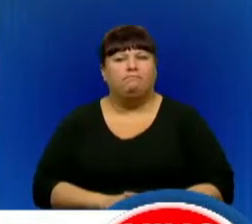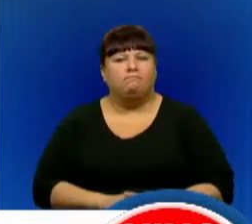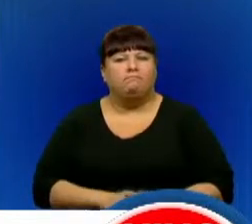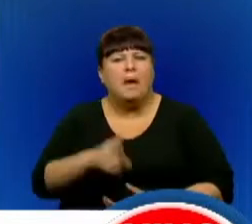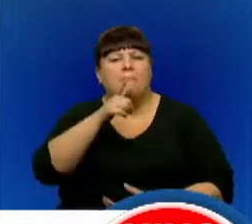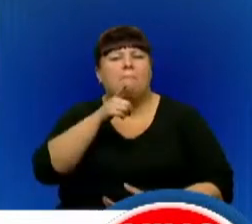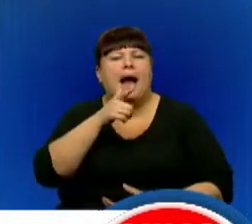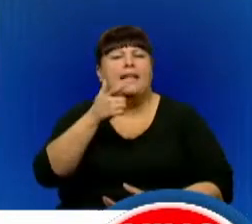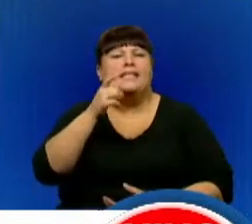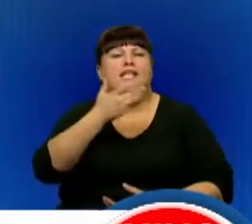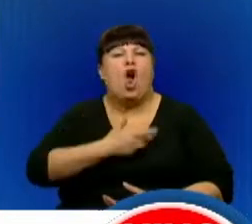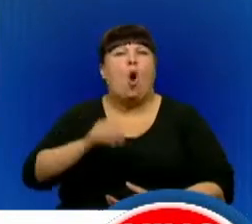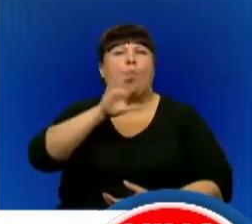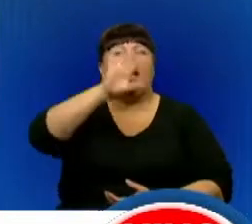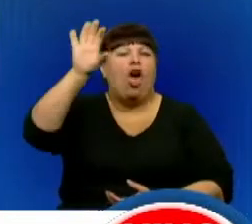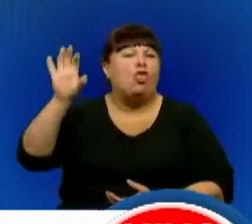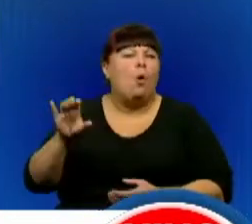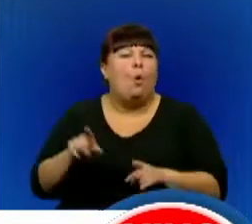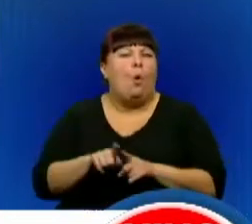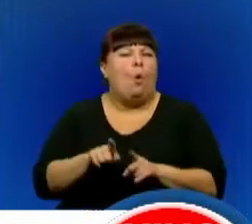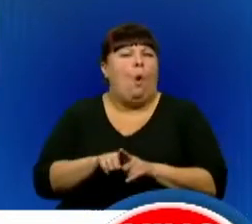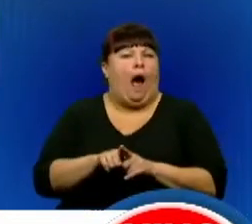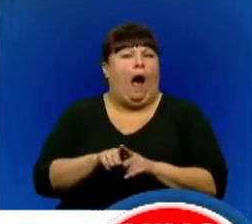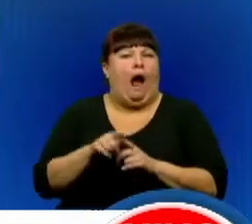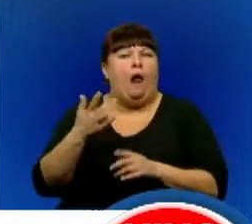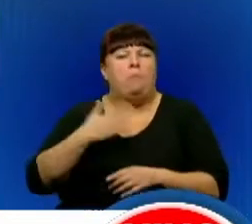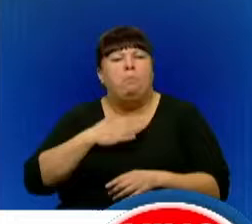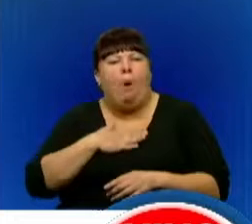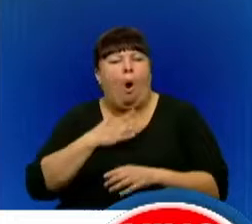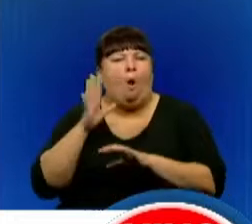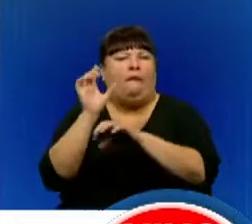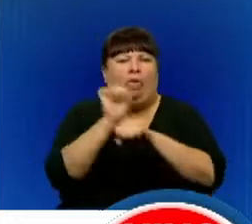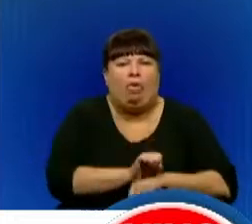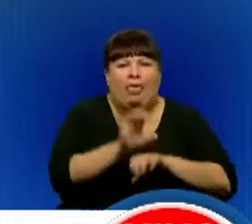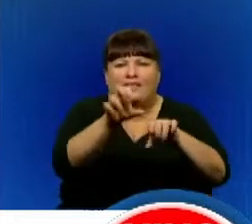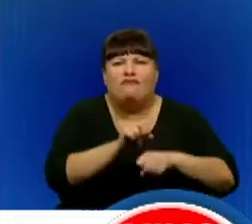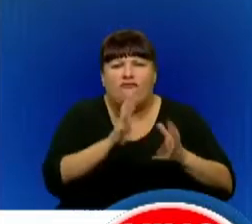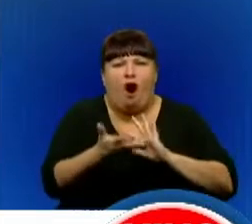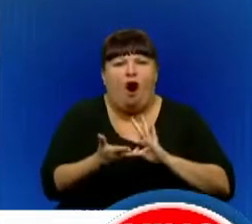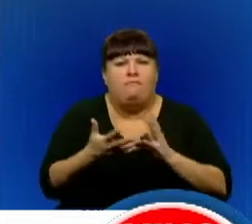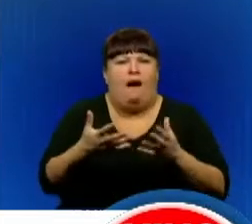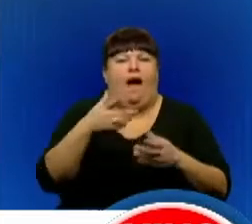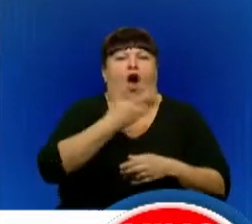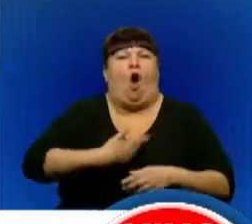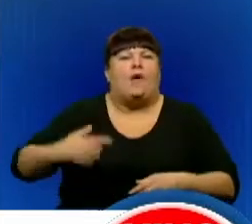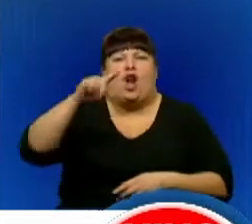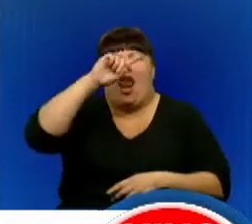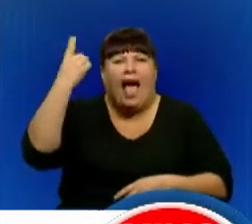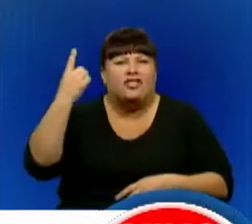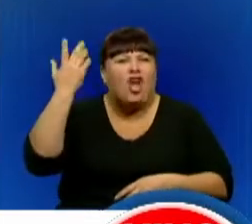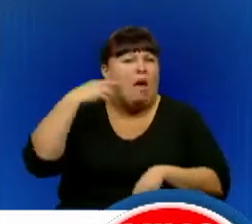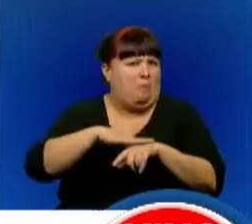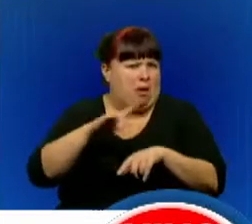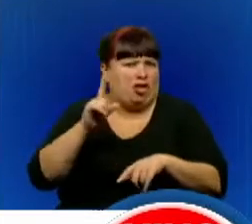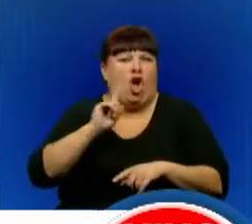pareciera que los gobernadores eran rehenes o tenían un sistema cautivo con el gobierno nacional en la